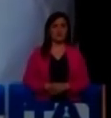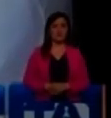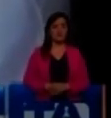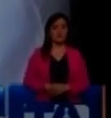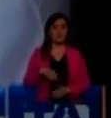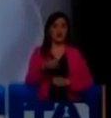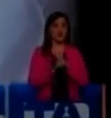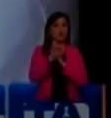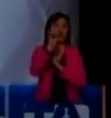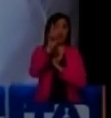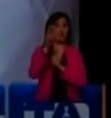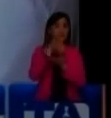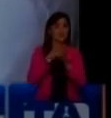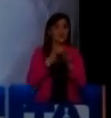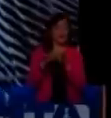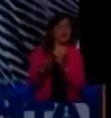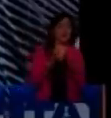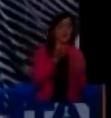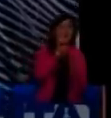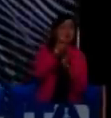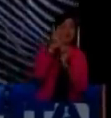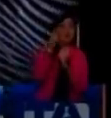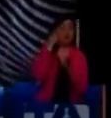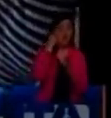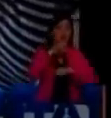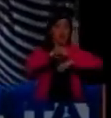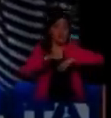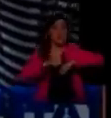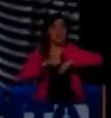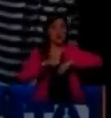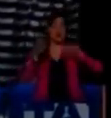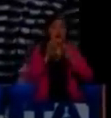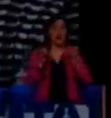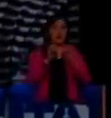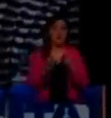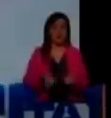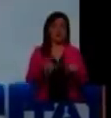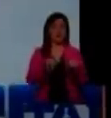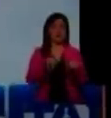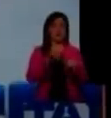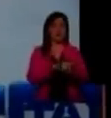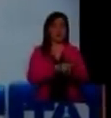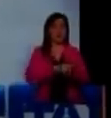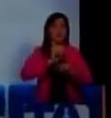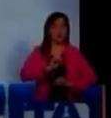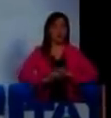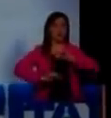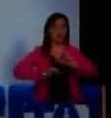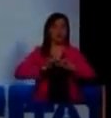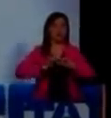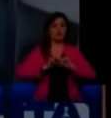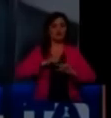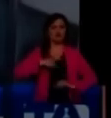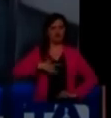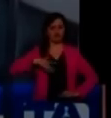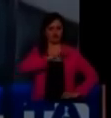Lleva 2 años y medio de tratamiento, 23 cirugías y le esperan muchas más. Aunque su piel se recupera lentamente, su coraje